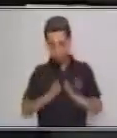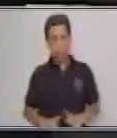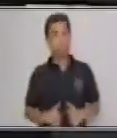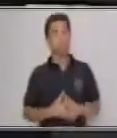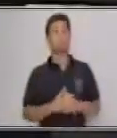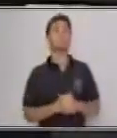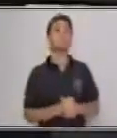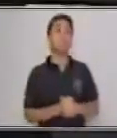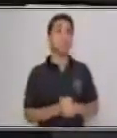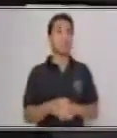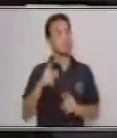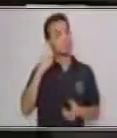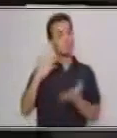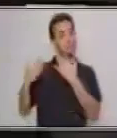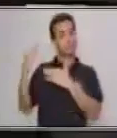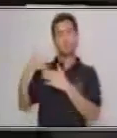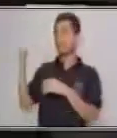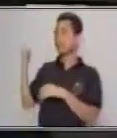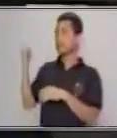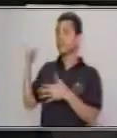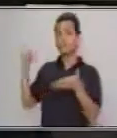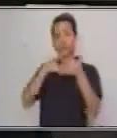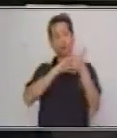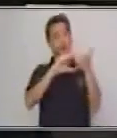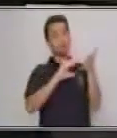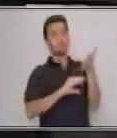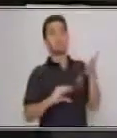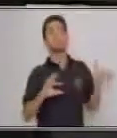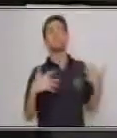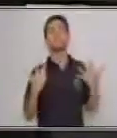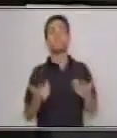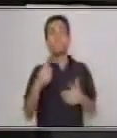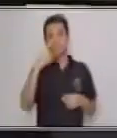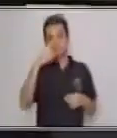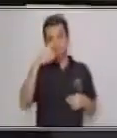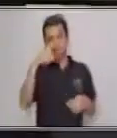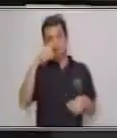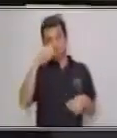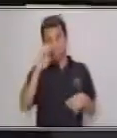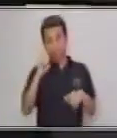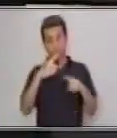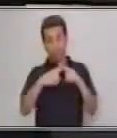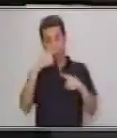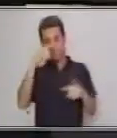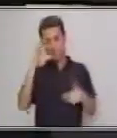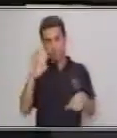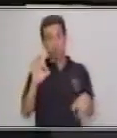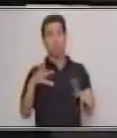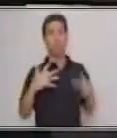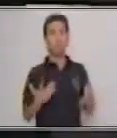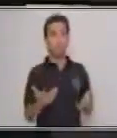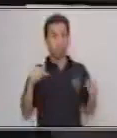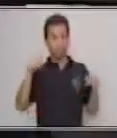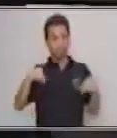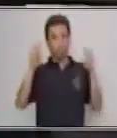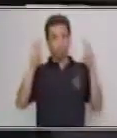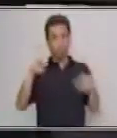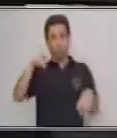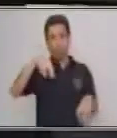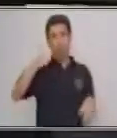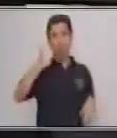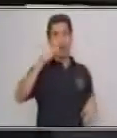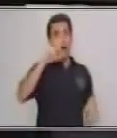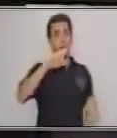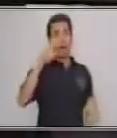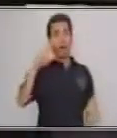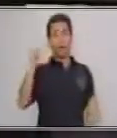Para recordar, tenemos el texto de la narración. Debemos recordar que con la narración tenemos diferentes aspectos, como por